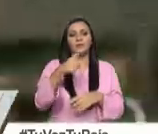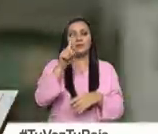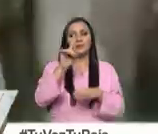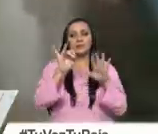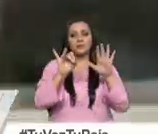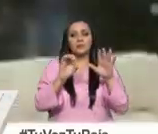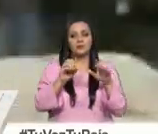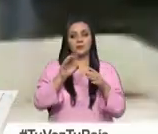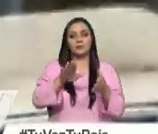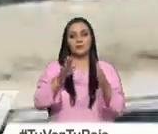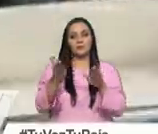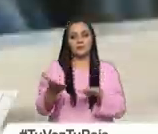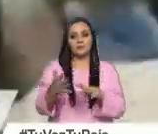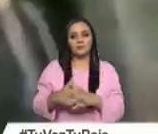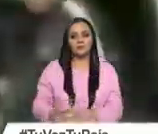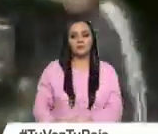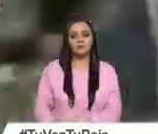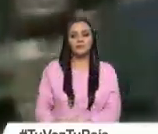170 muertos.